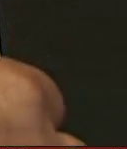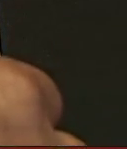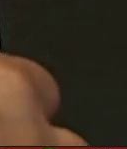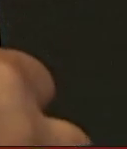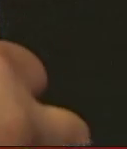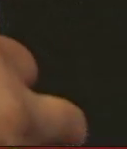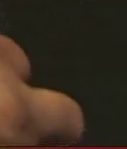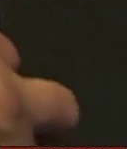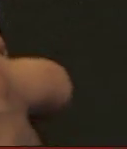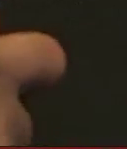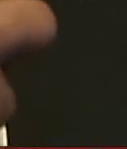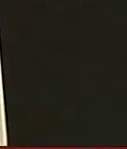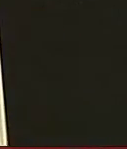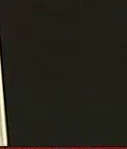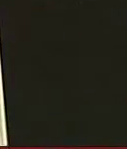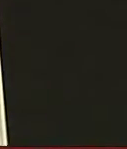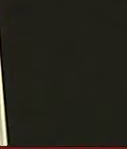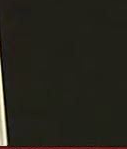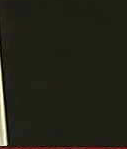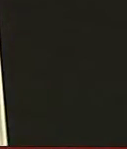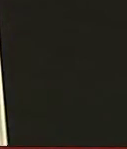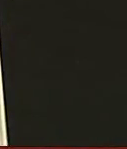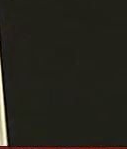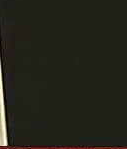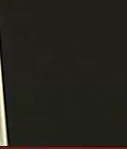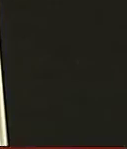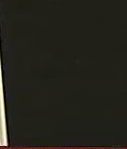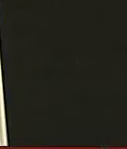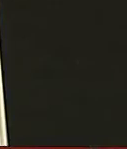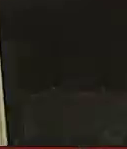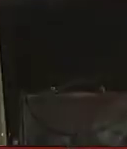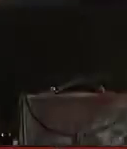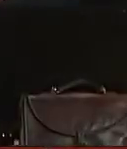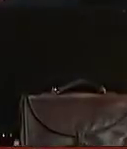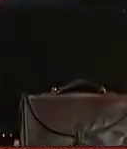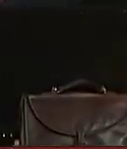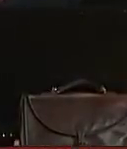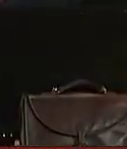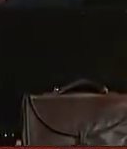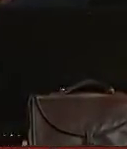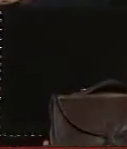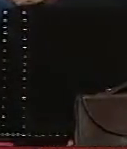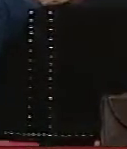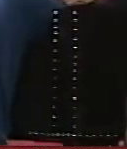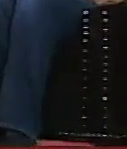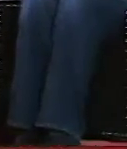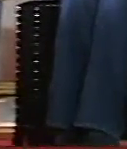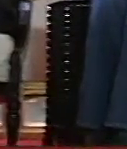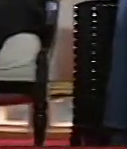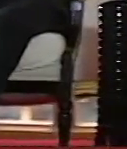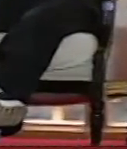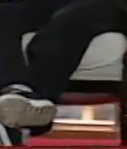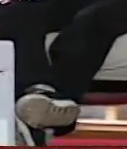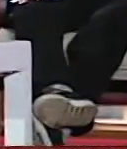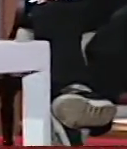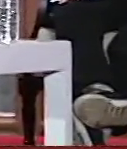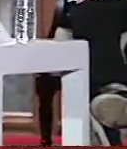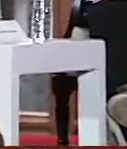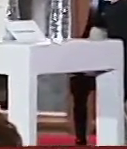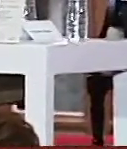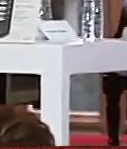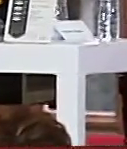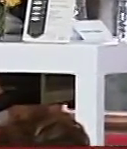Sara Torres, fallecida lamentablemente hace unos meses. Aquí viven leones es un recorrido por la obra y los lugares más emblemáticos de